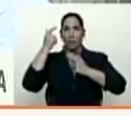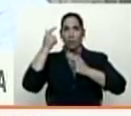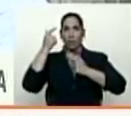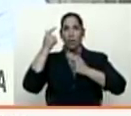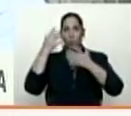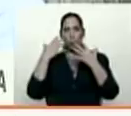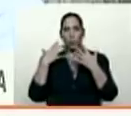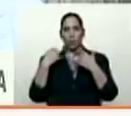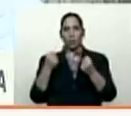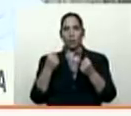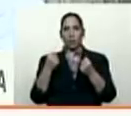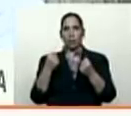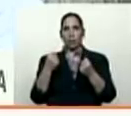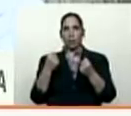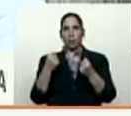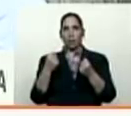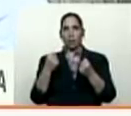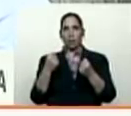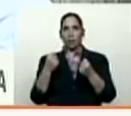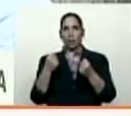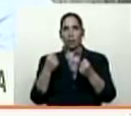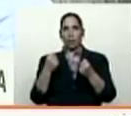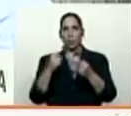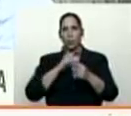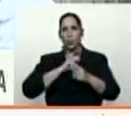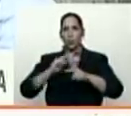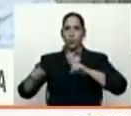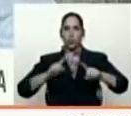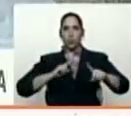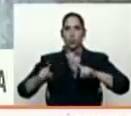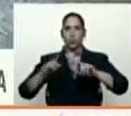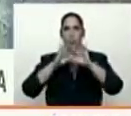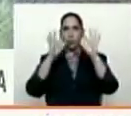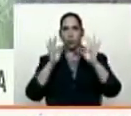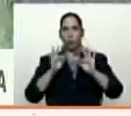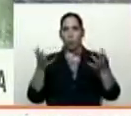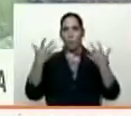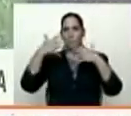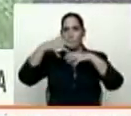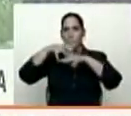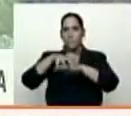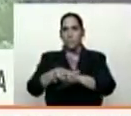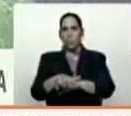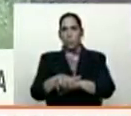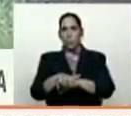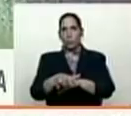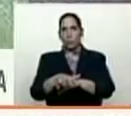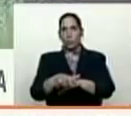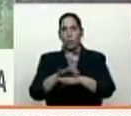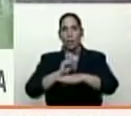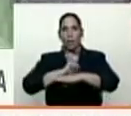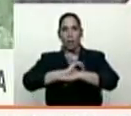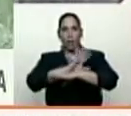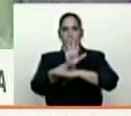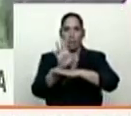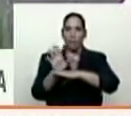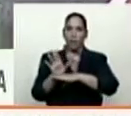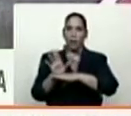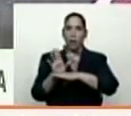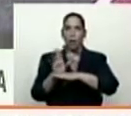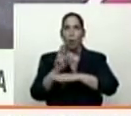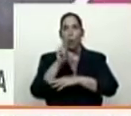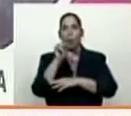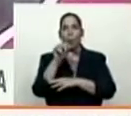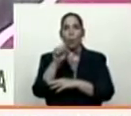lo entendió y motorizó mecanismos de integración como el ALBA, la UNASUR,